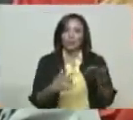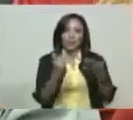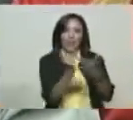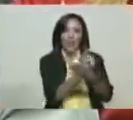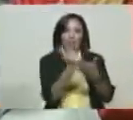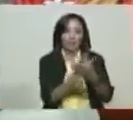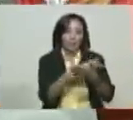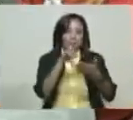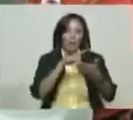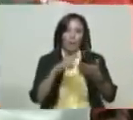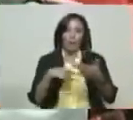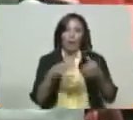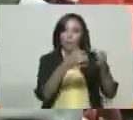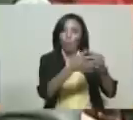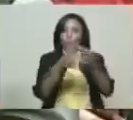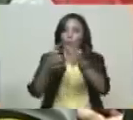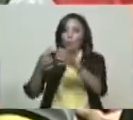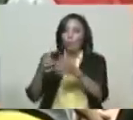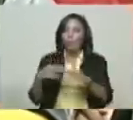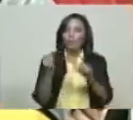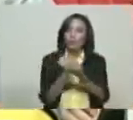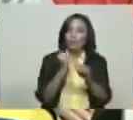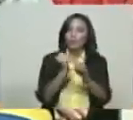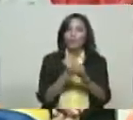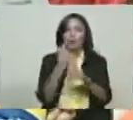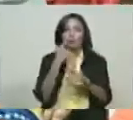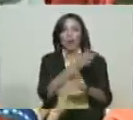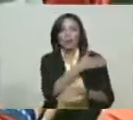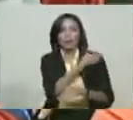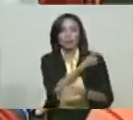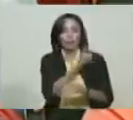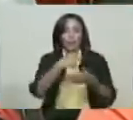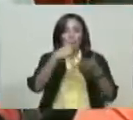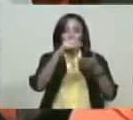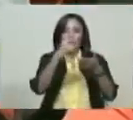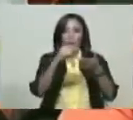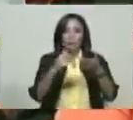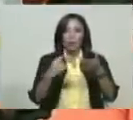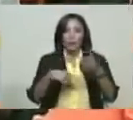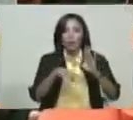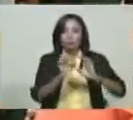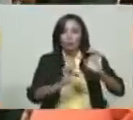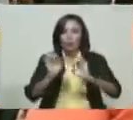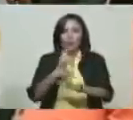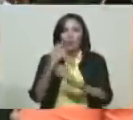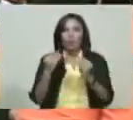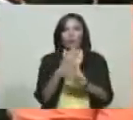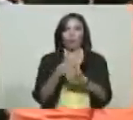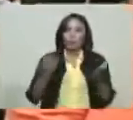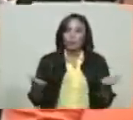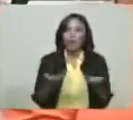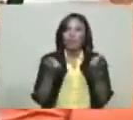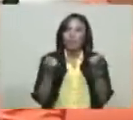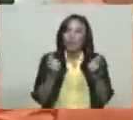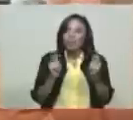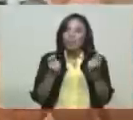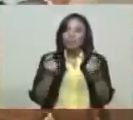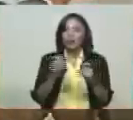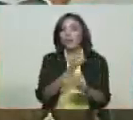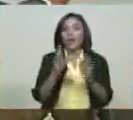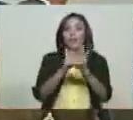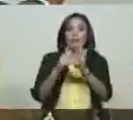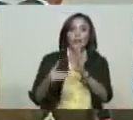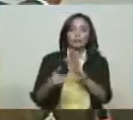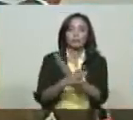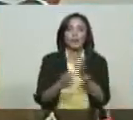Hay comisiones trabajando en esa dirección para reforzar los derechos